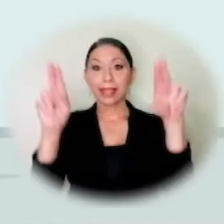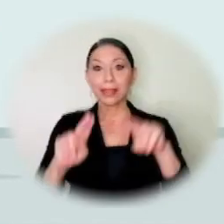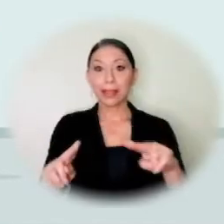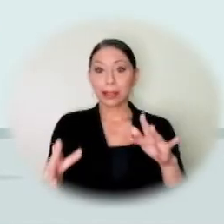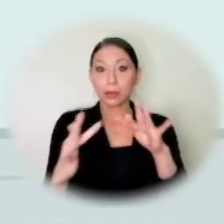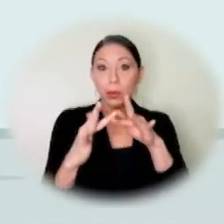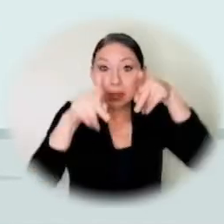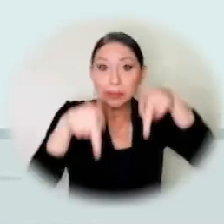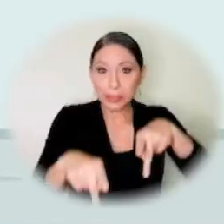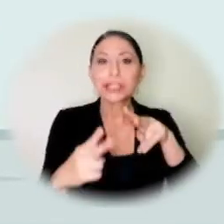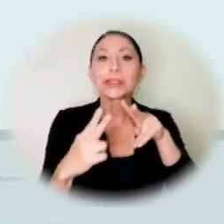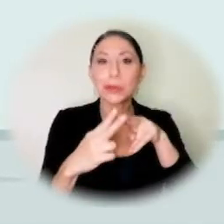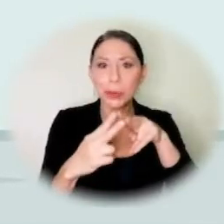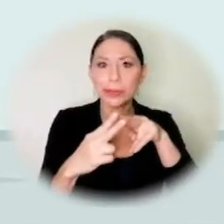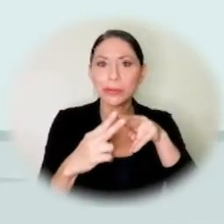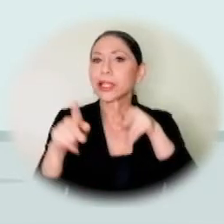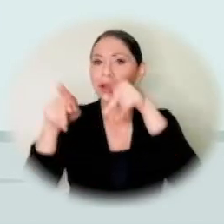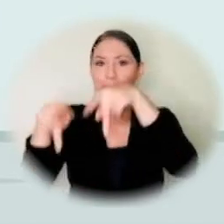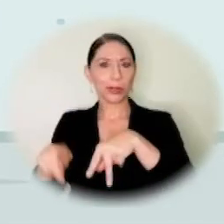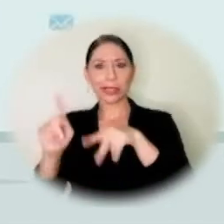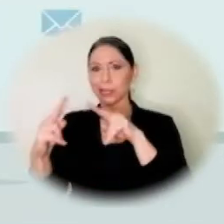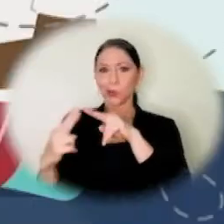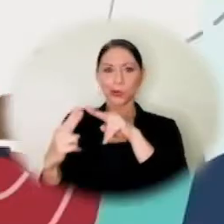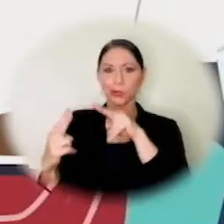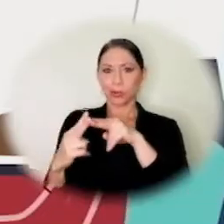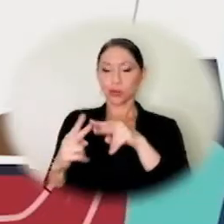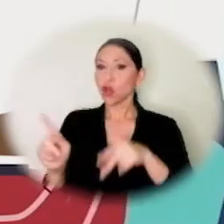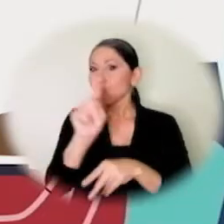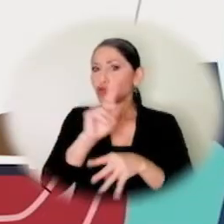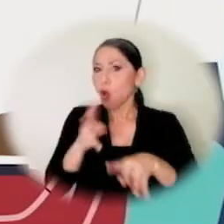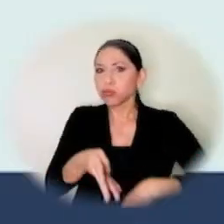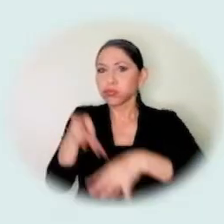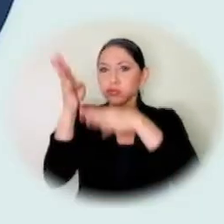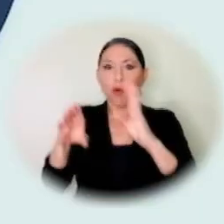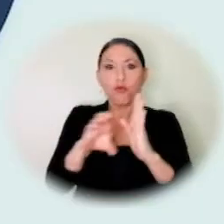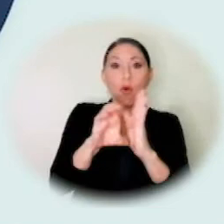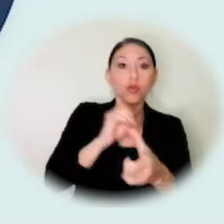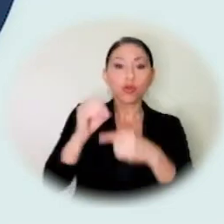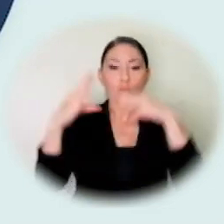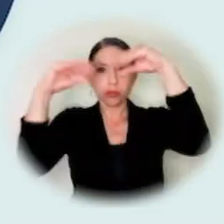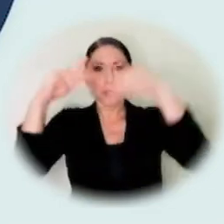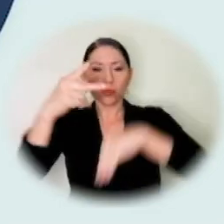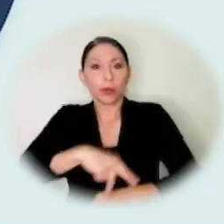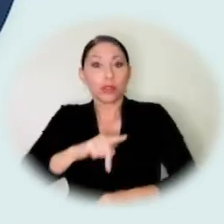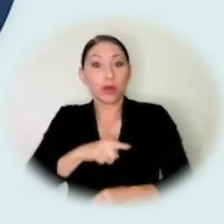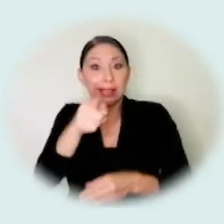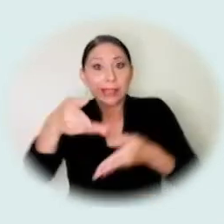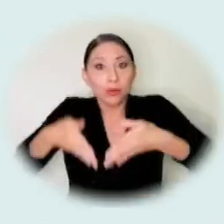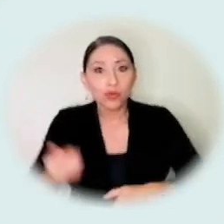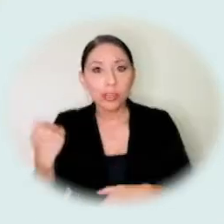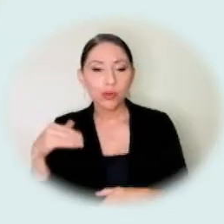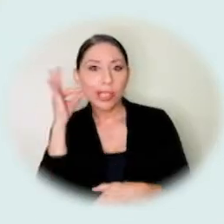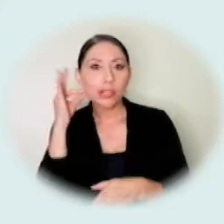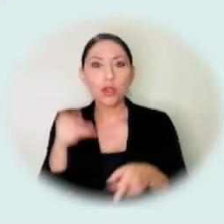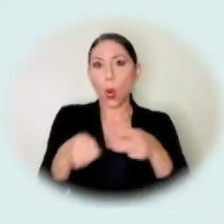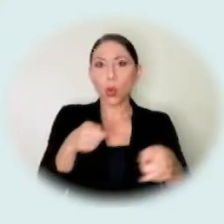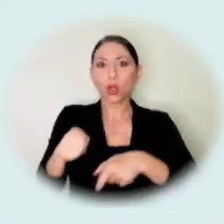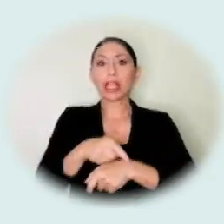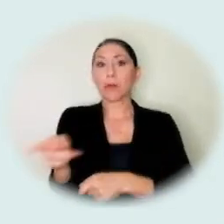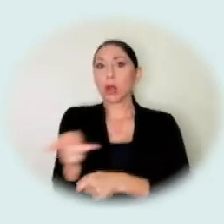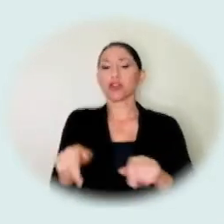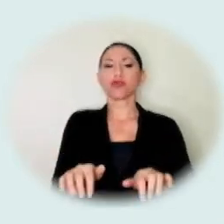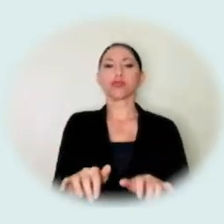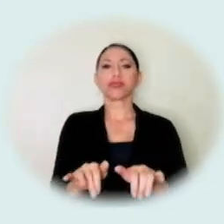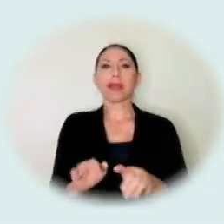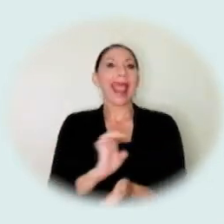Internet conectamos con personas conocidas y desconocidas. No publiques fotos o datos personales de tus hijos e hijas. Regula el tiempo que pasan en